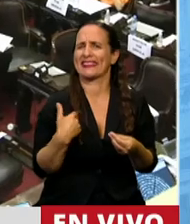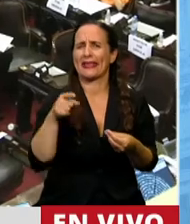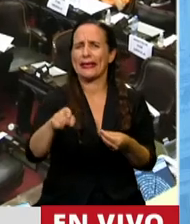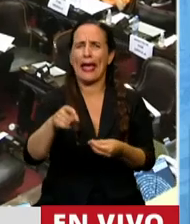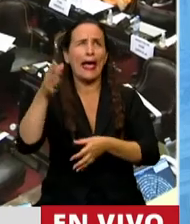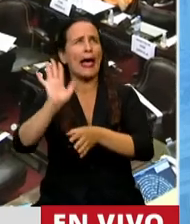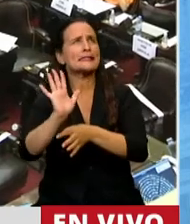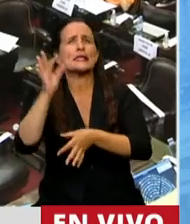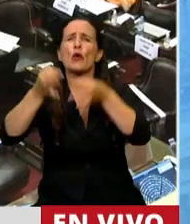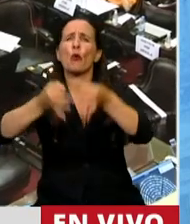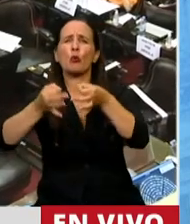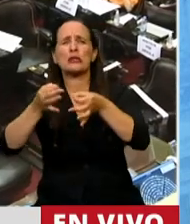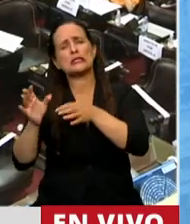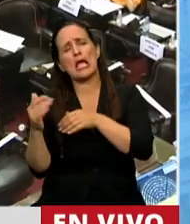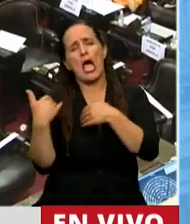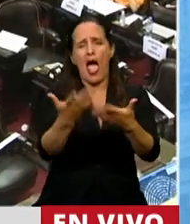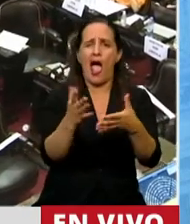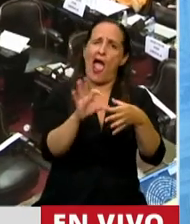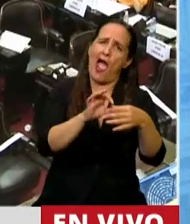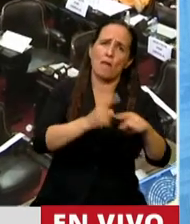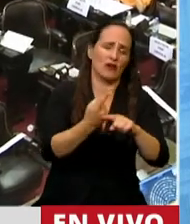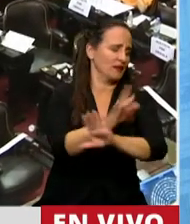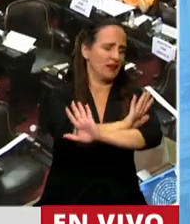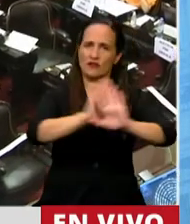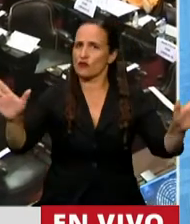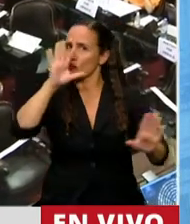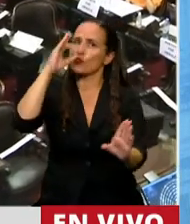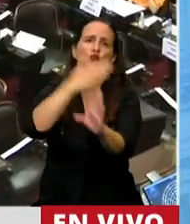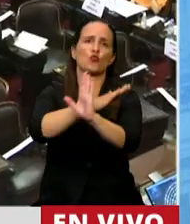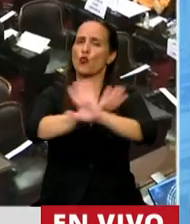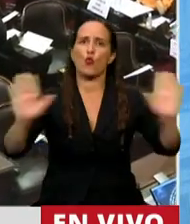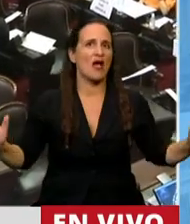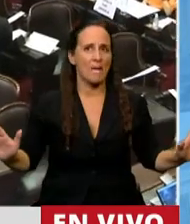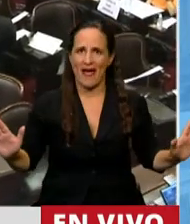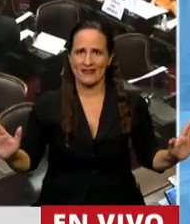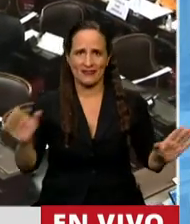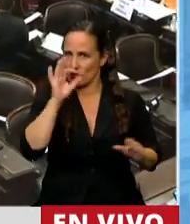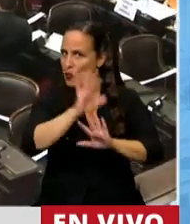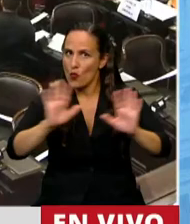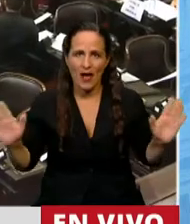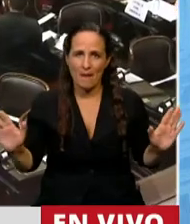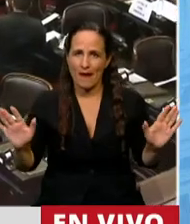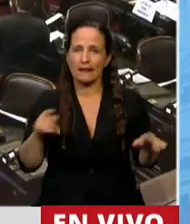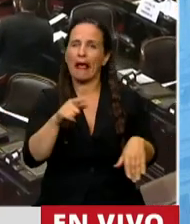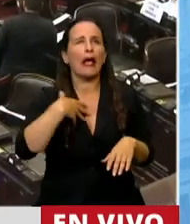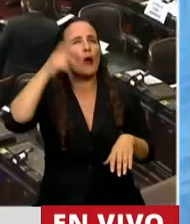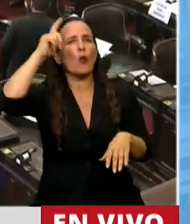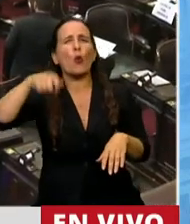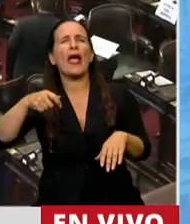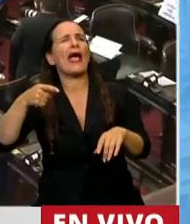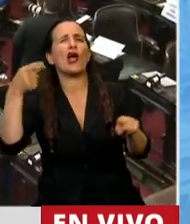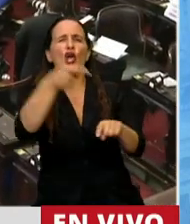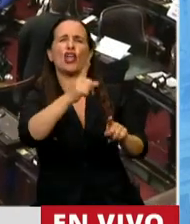que actúe según los vientos políticos de turno. Yo no quiero un juez que dicte un fallo en una causa contra alguno de